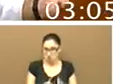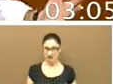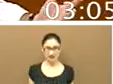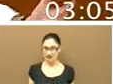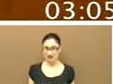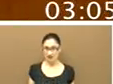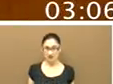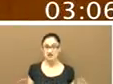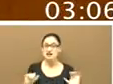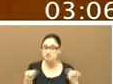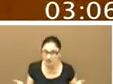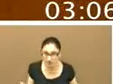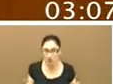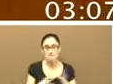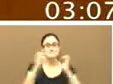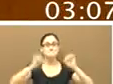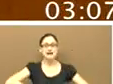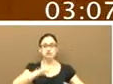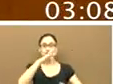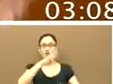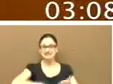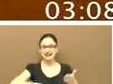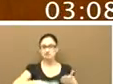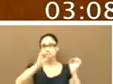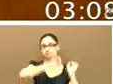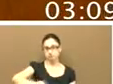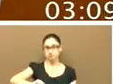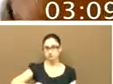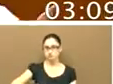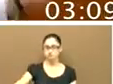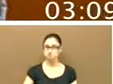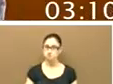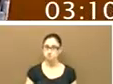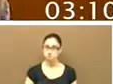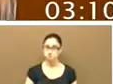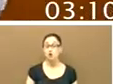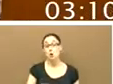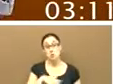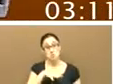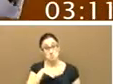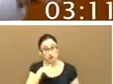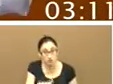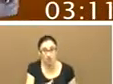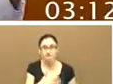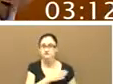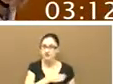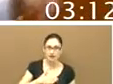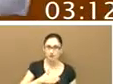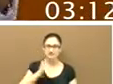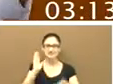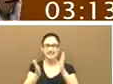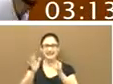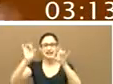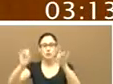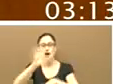principio, rechazar el pacto fiscal catalán, consecuencia del deseo de tener el mismo tratamiento tributario que tienen otras comunidades